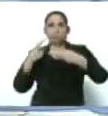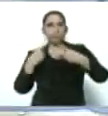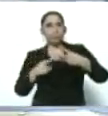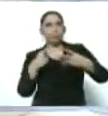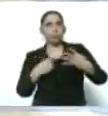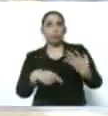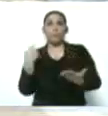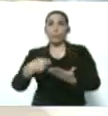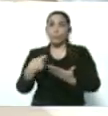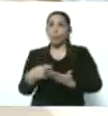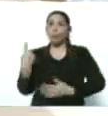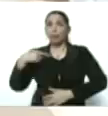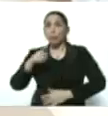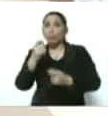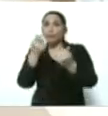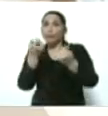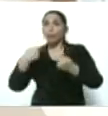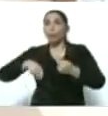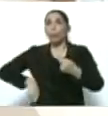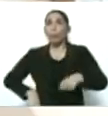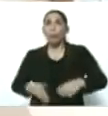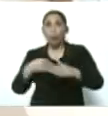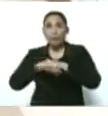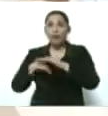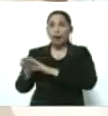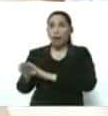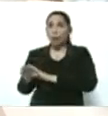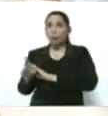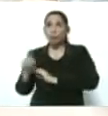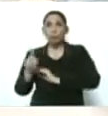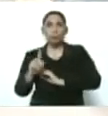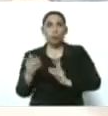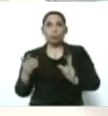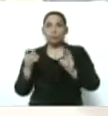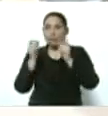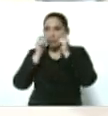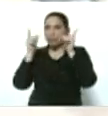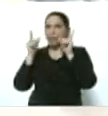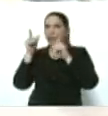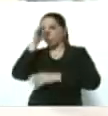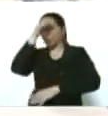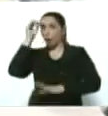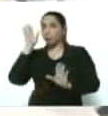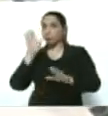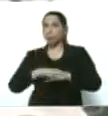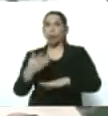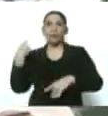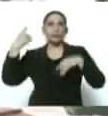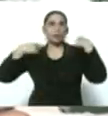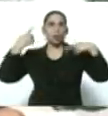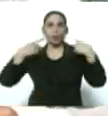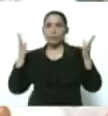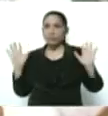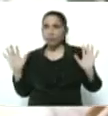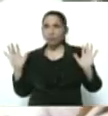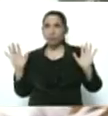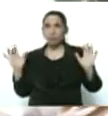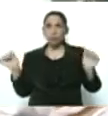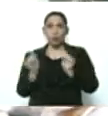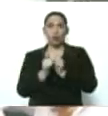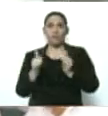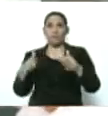ahí los tenemos. Que no se entere Donald Trump, porque se enloquece con la